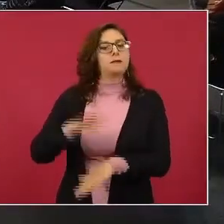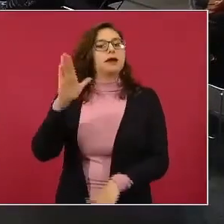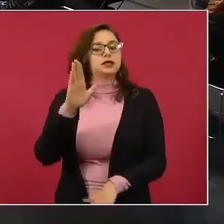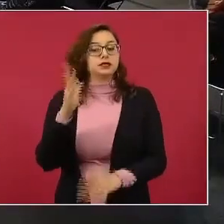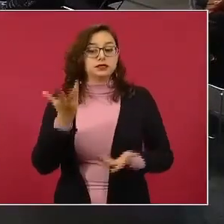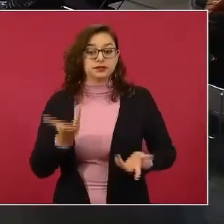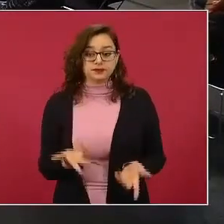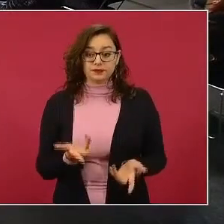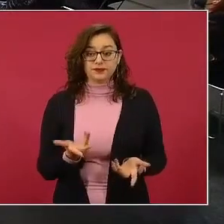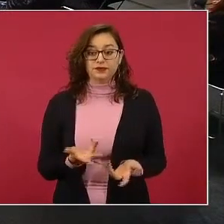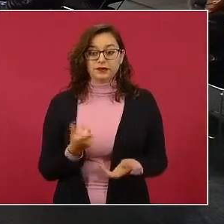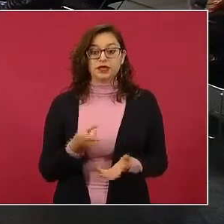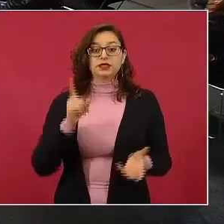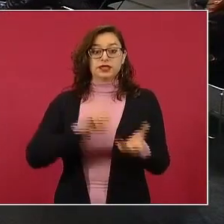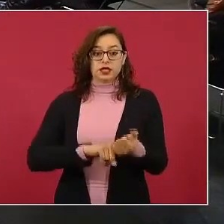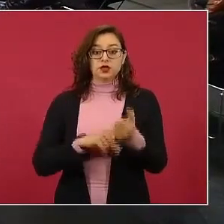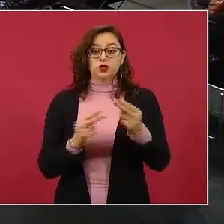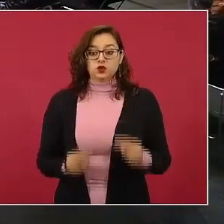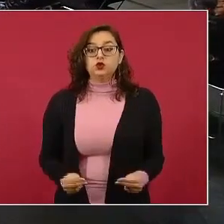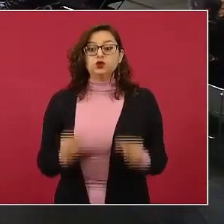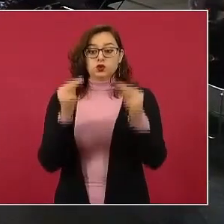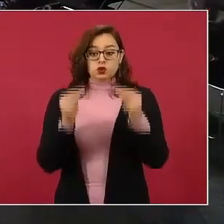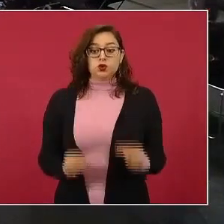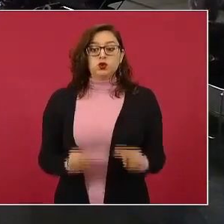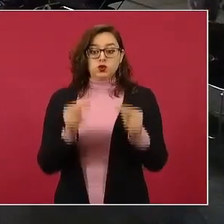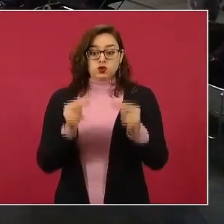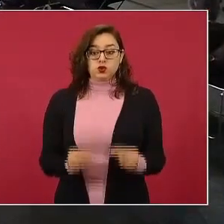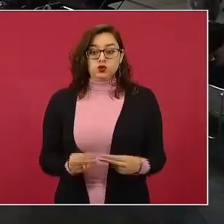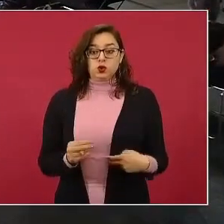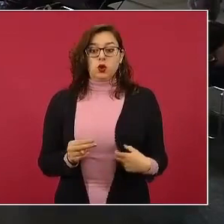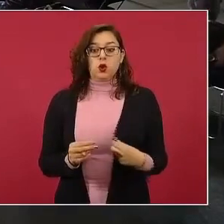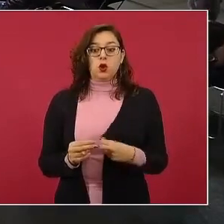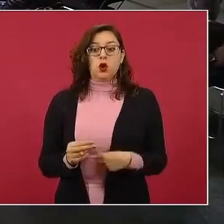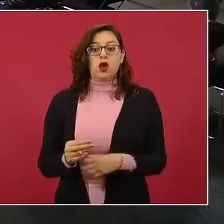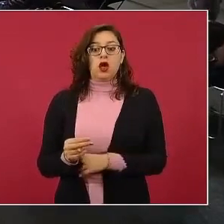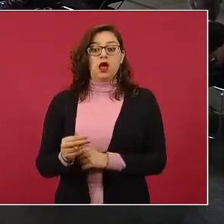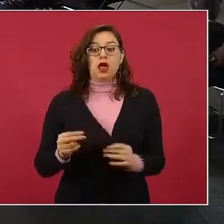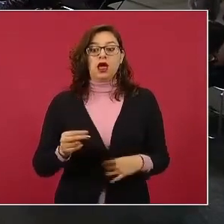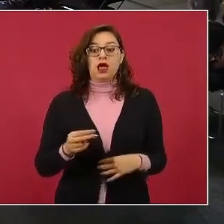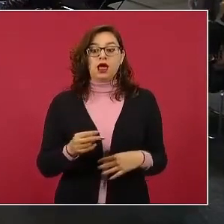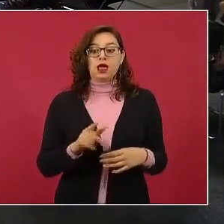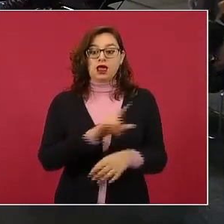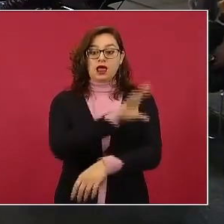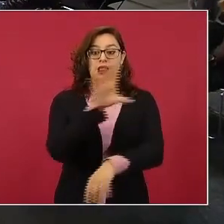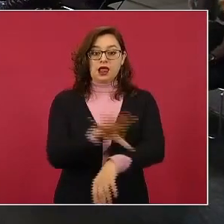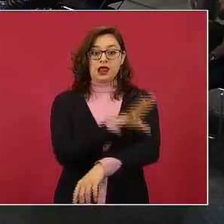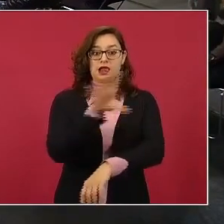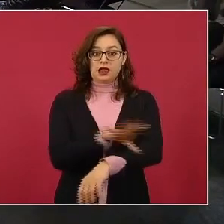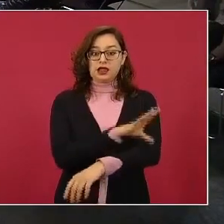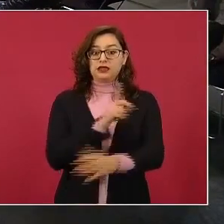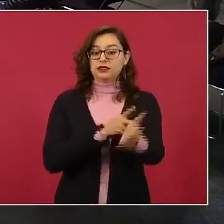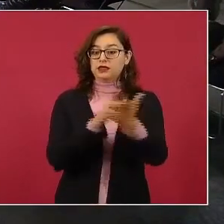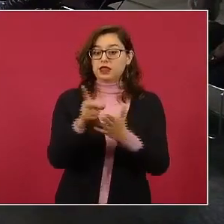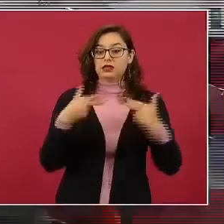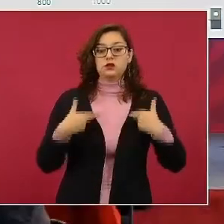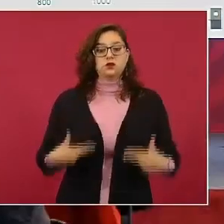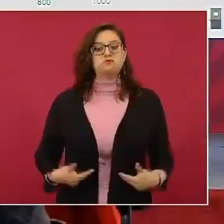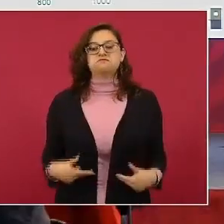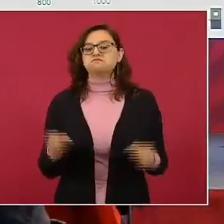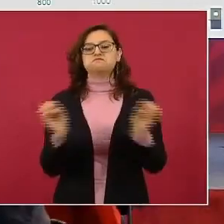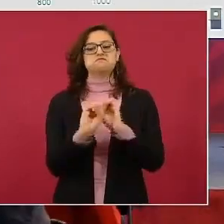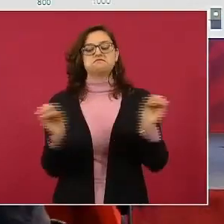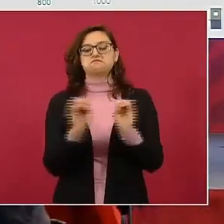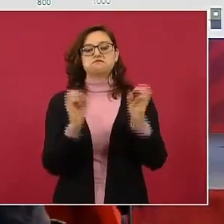vincula con un negocio. La electricidad es una mercancía, no es un derecho humano, como lo establece ahora la iniciativa de reforma del